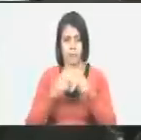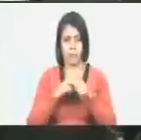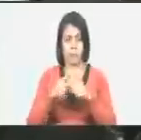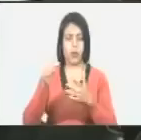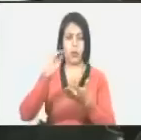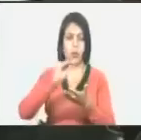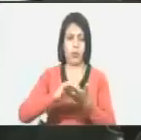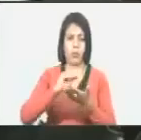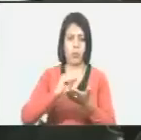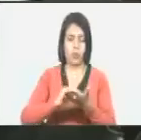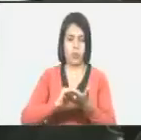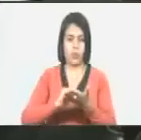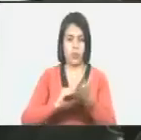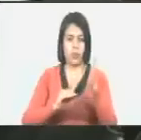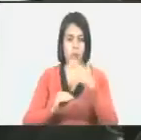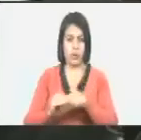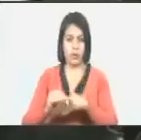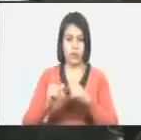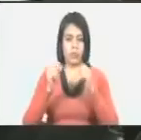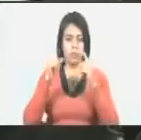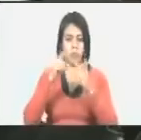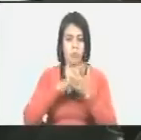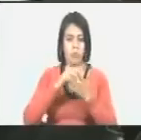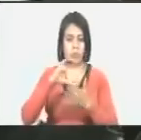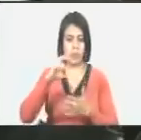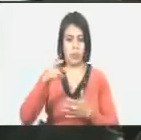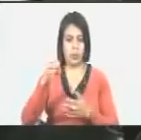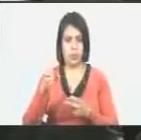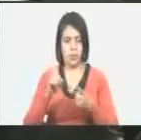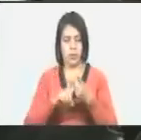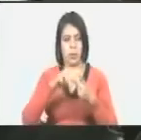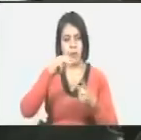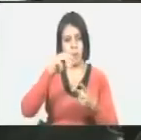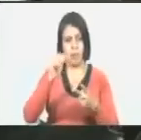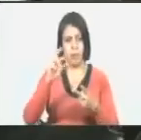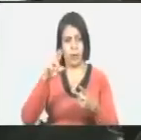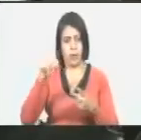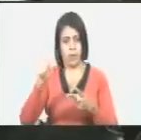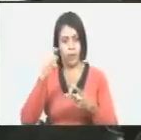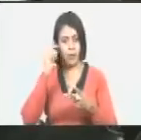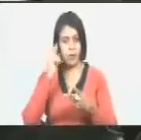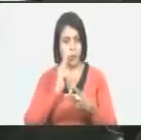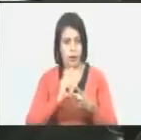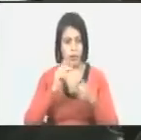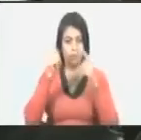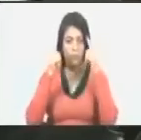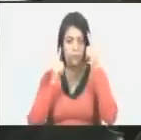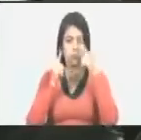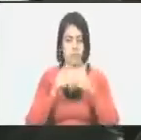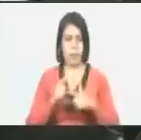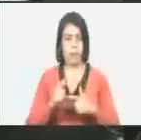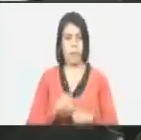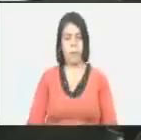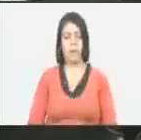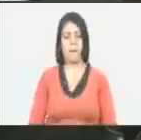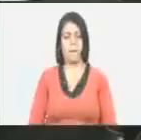va a volver con Sandino, con el Che, con Martí, con Bolívar, con Chávez. Y